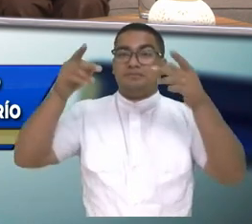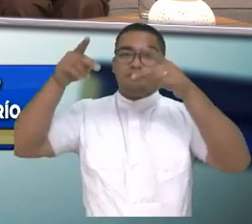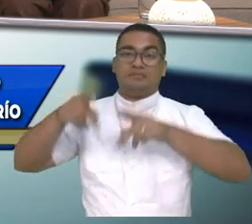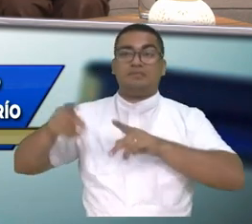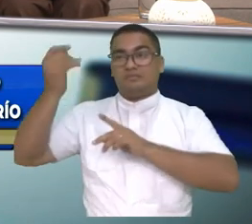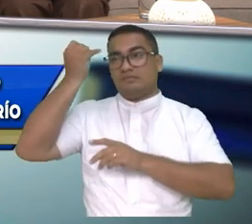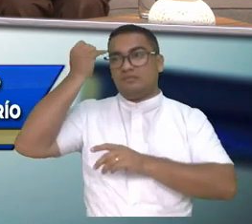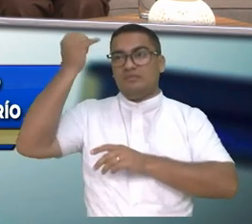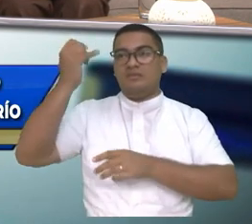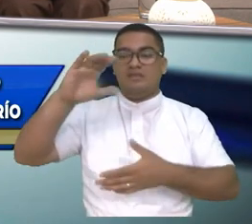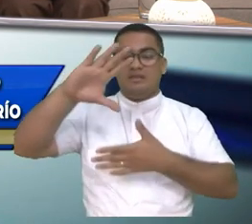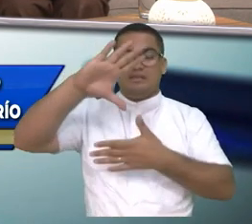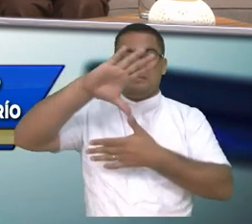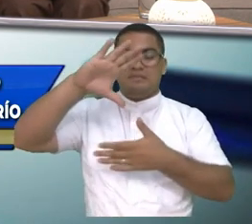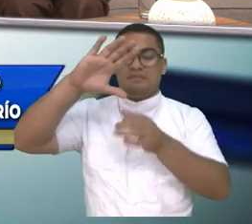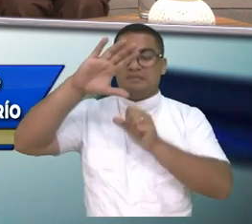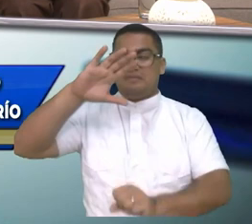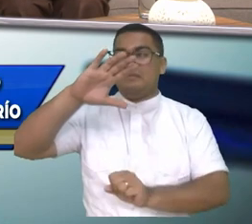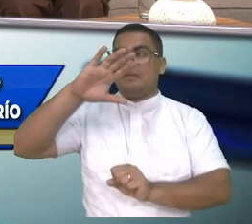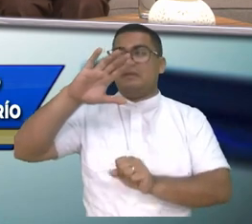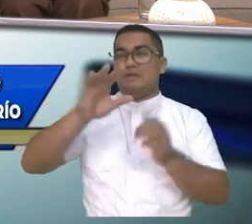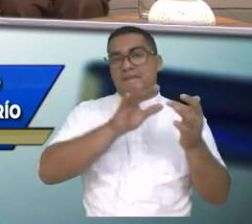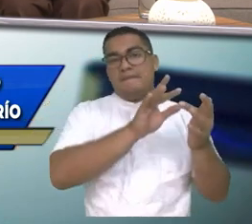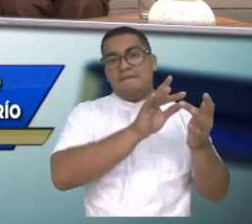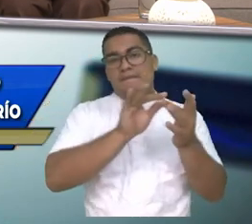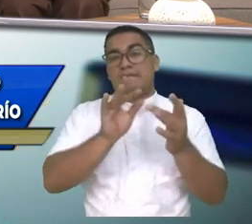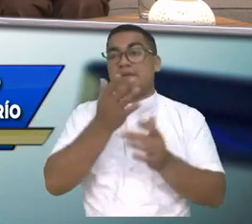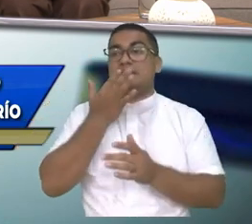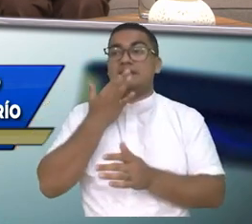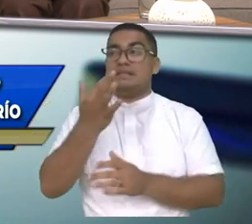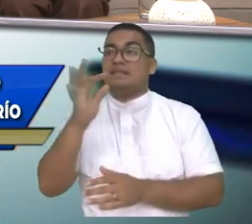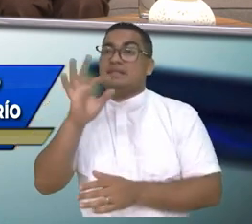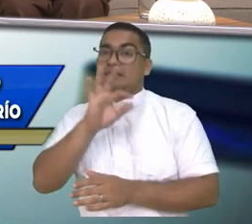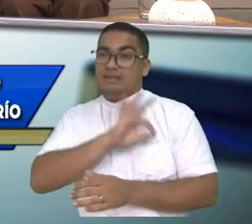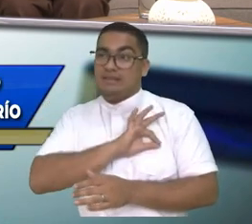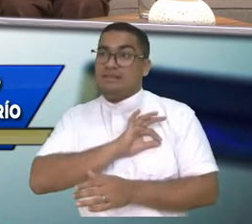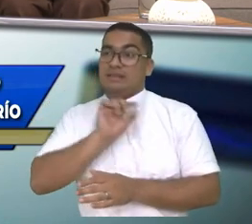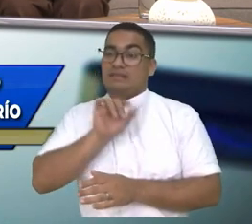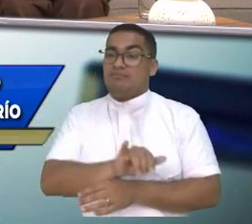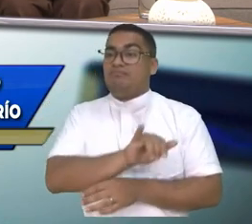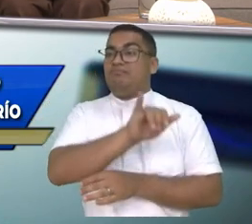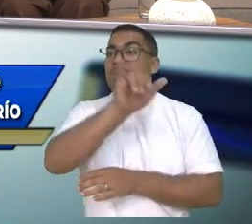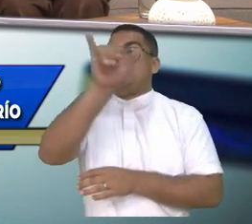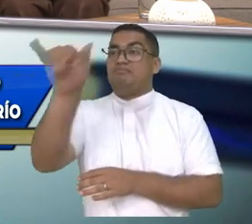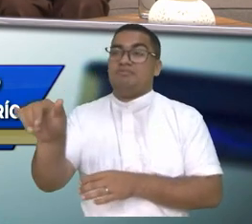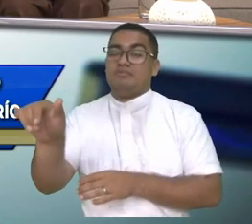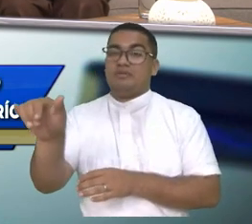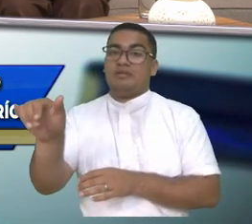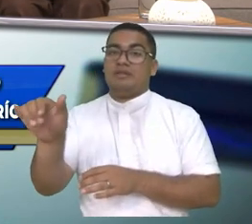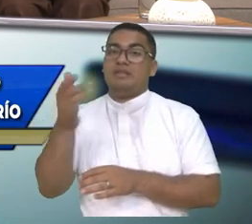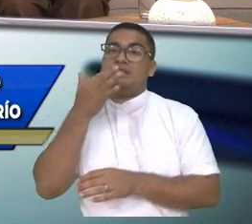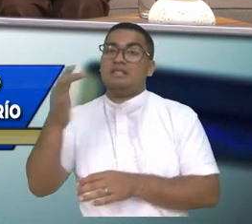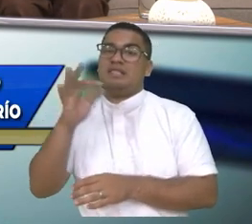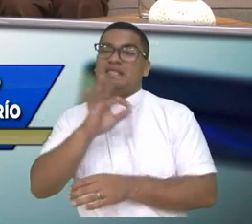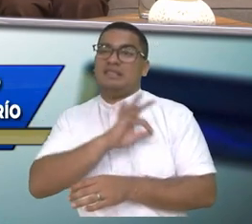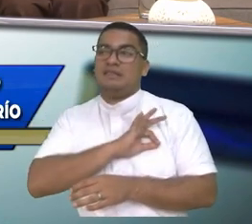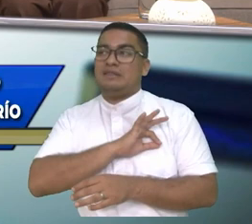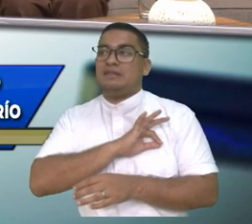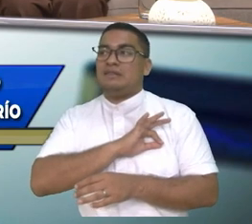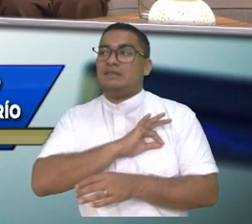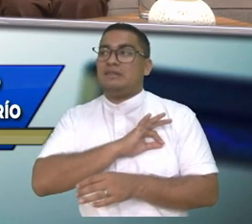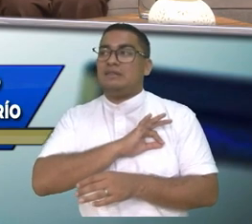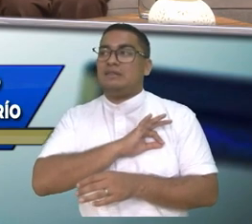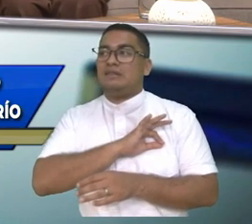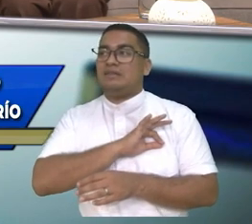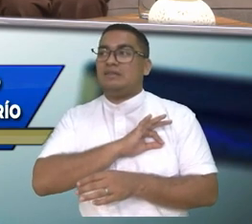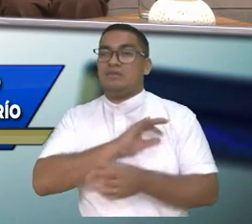de América del Sur, especialmente en Chile. Llegado allá, lo están esperando, recomendado